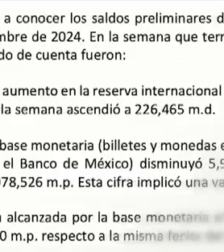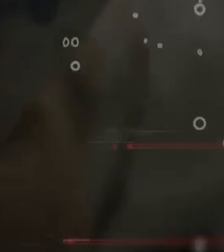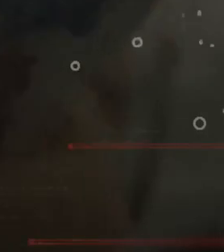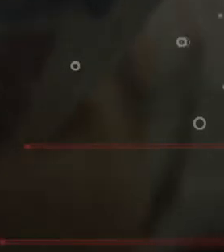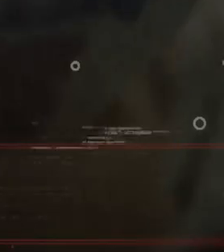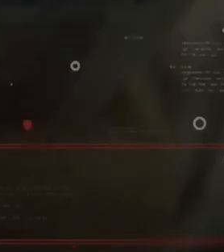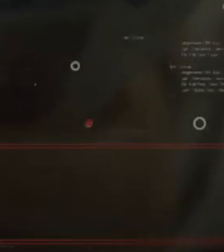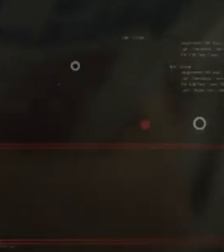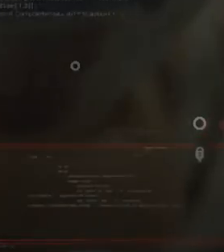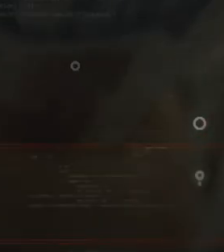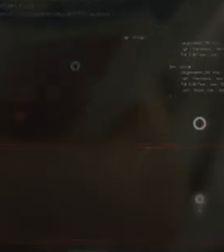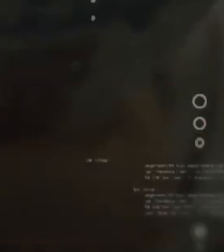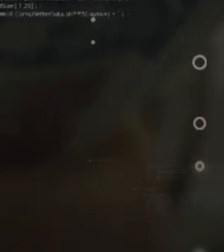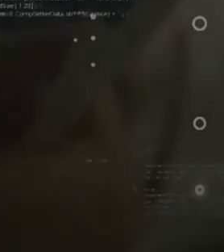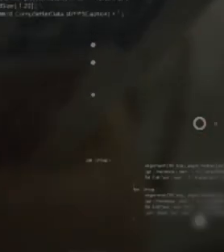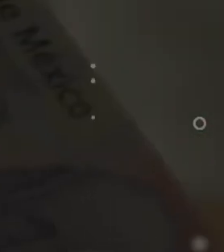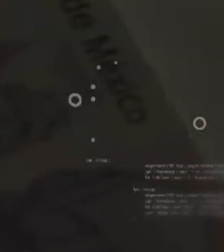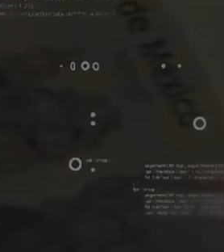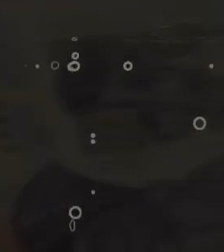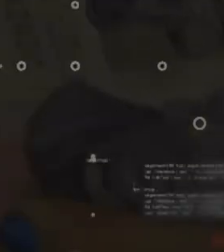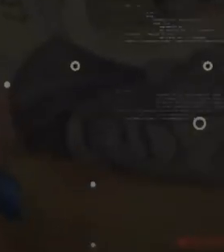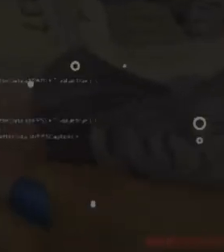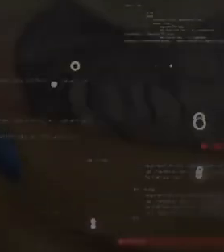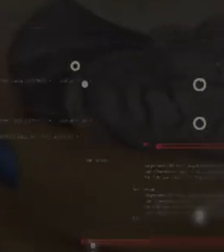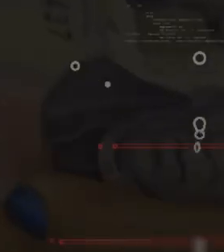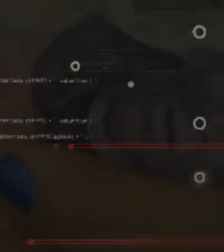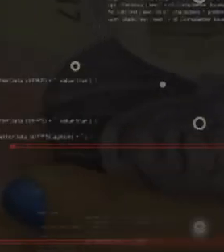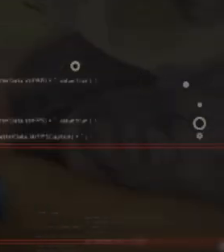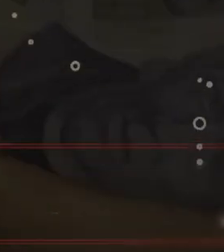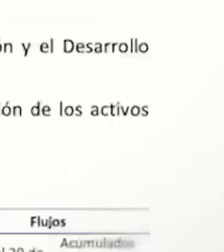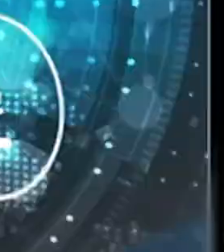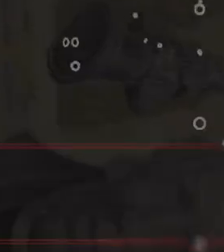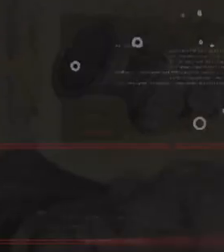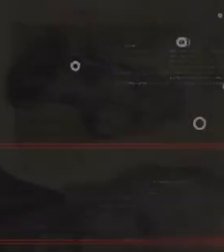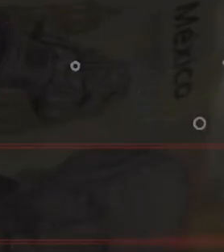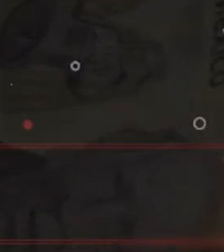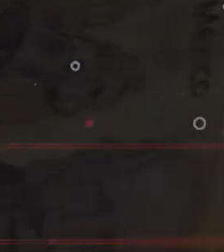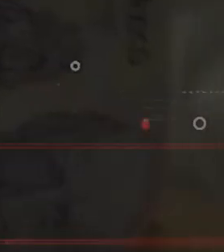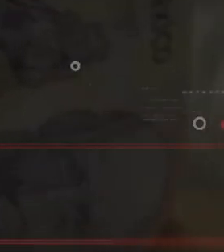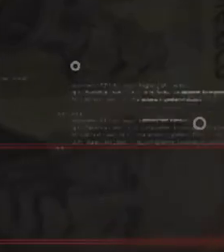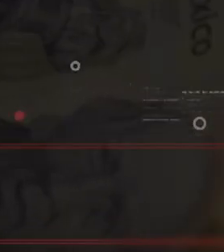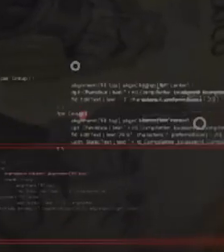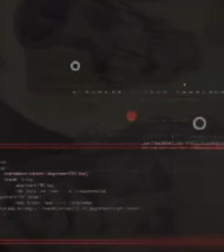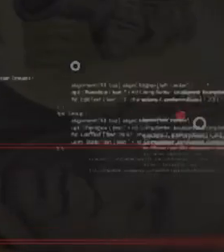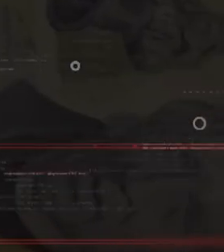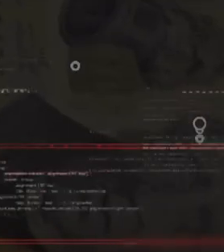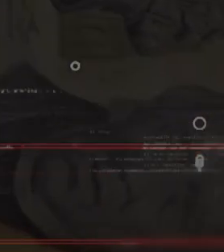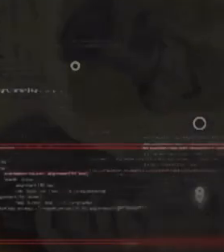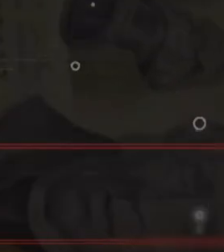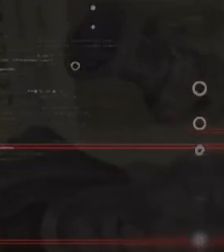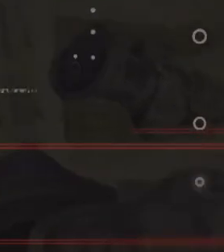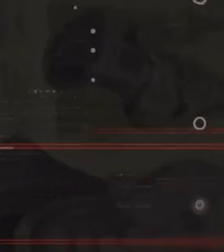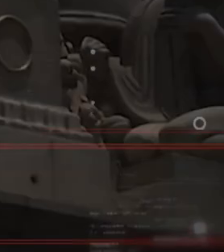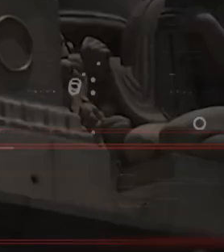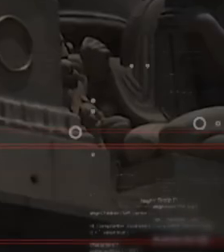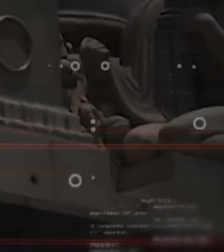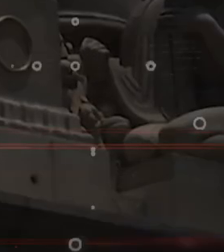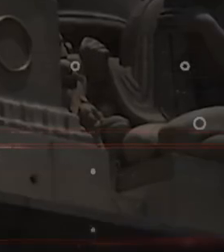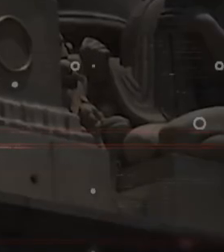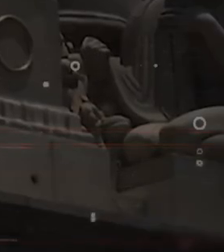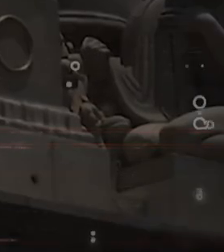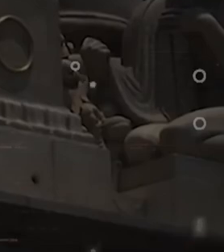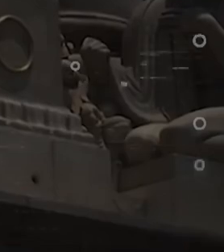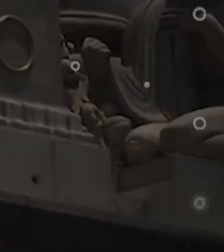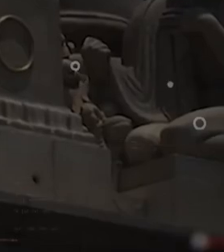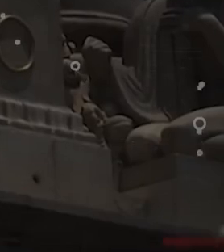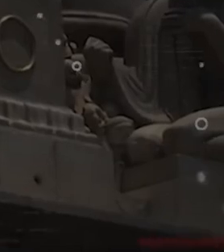20 pesos por dólar. El Banco de México registró un nivel histórico de reservas internacionales con un total de 226.465